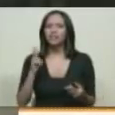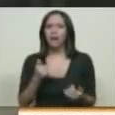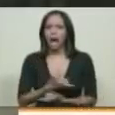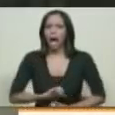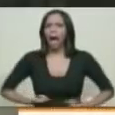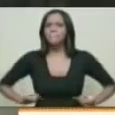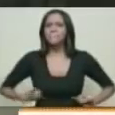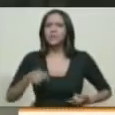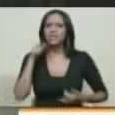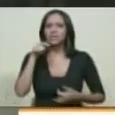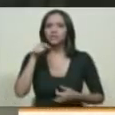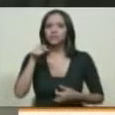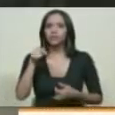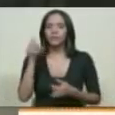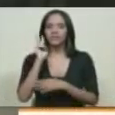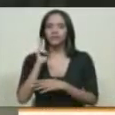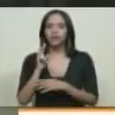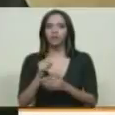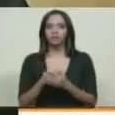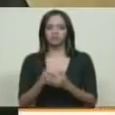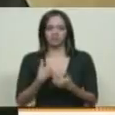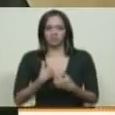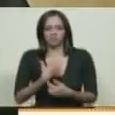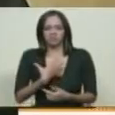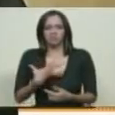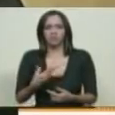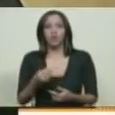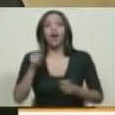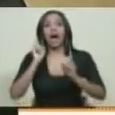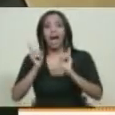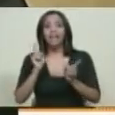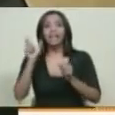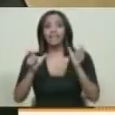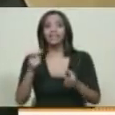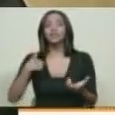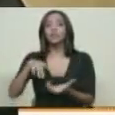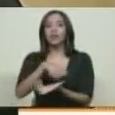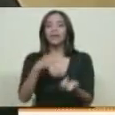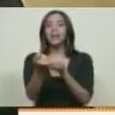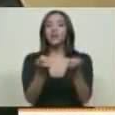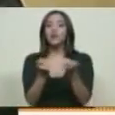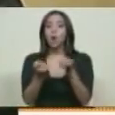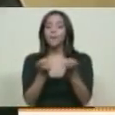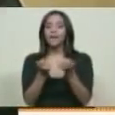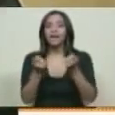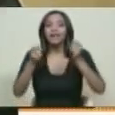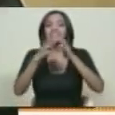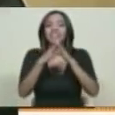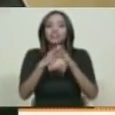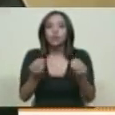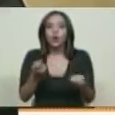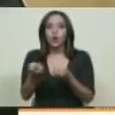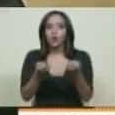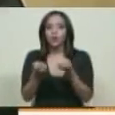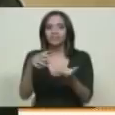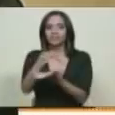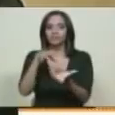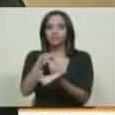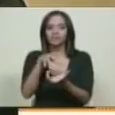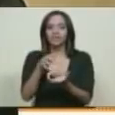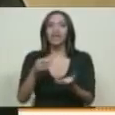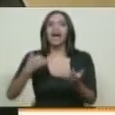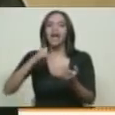Y hay gente que, la verdad que sí, hay una crisis, digamos, económica. Y en todas las crisis económicas se generan situaciones de